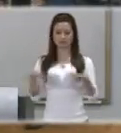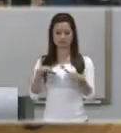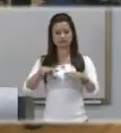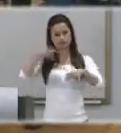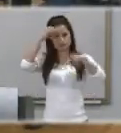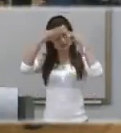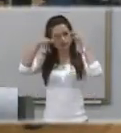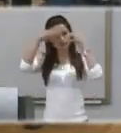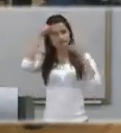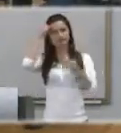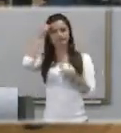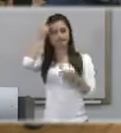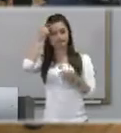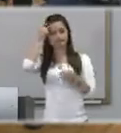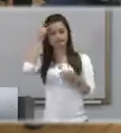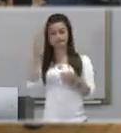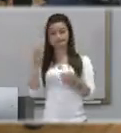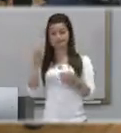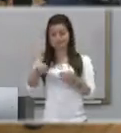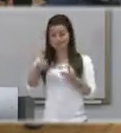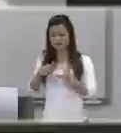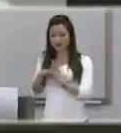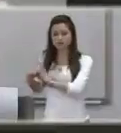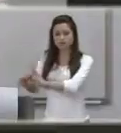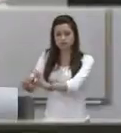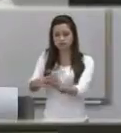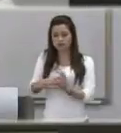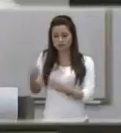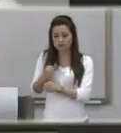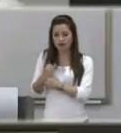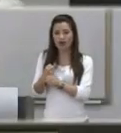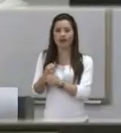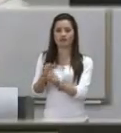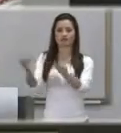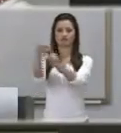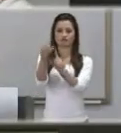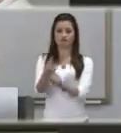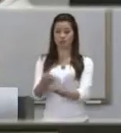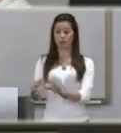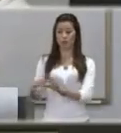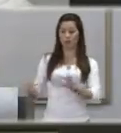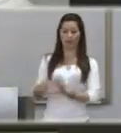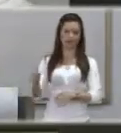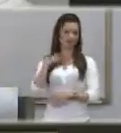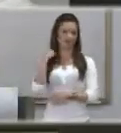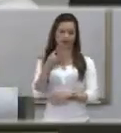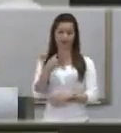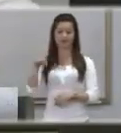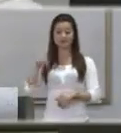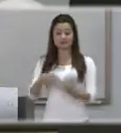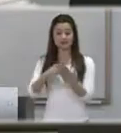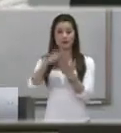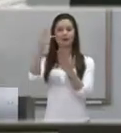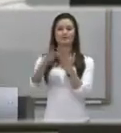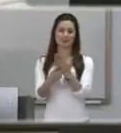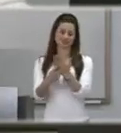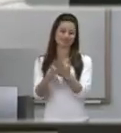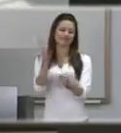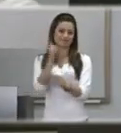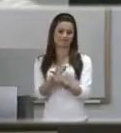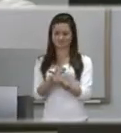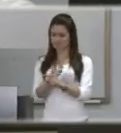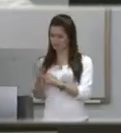cosas se logran si uno no trabaja en alianza desde los diferentes saberes. Y este proyecto ha sido resultado de una alianza